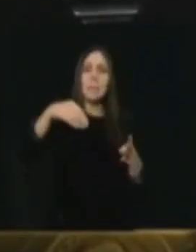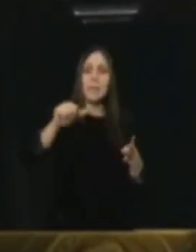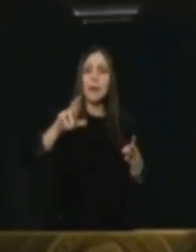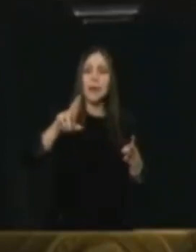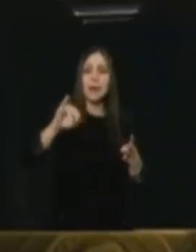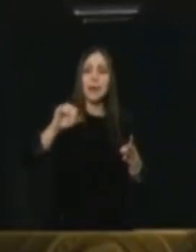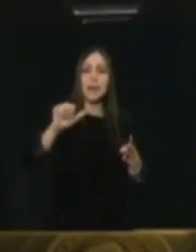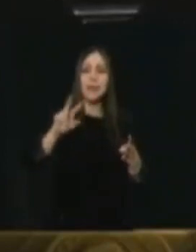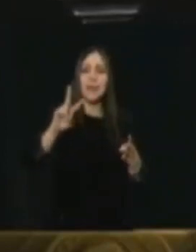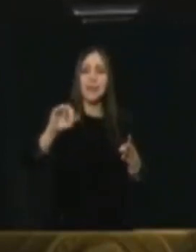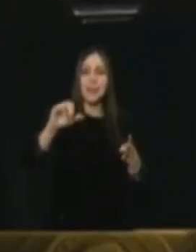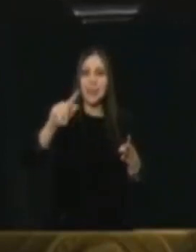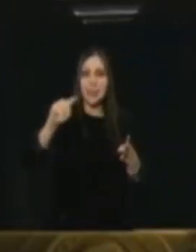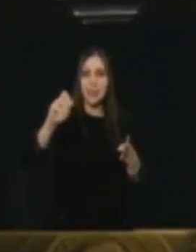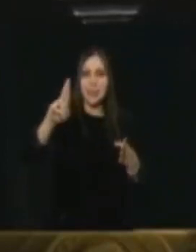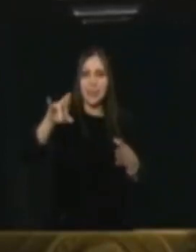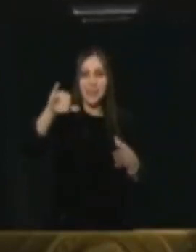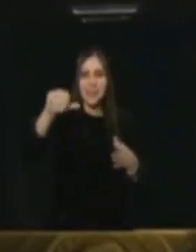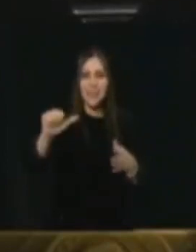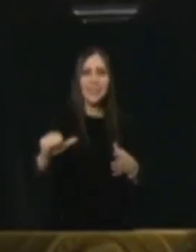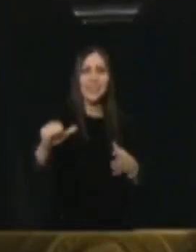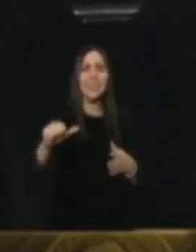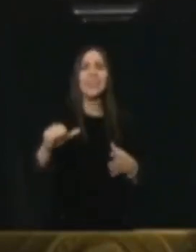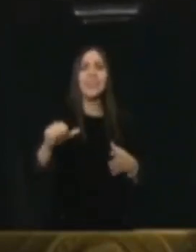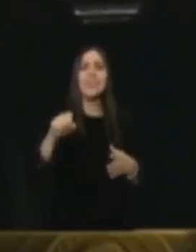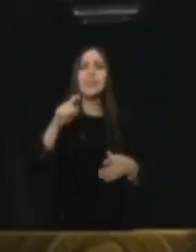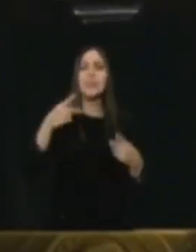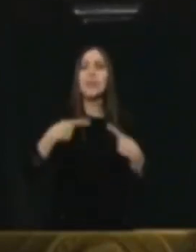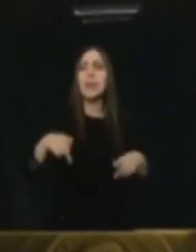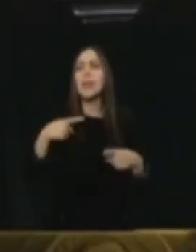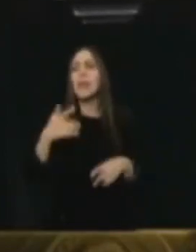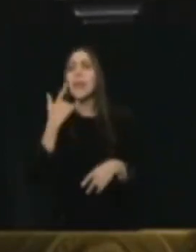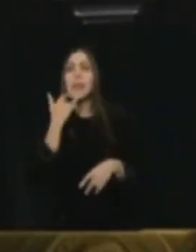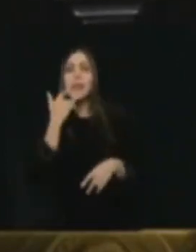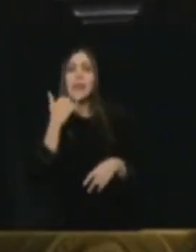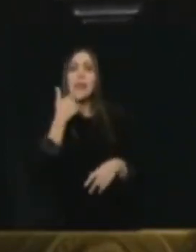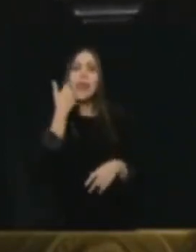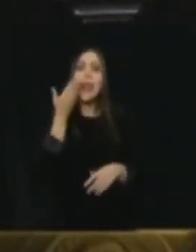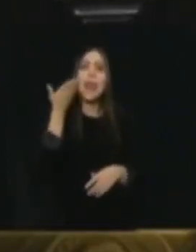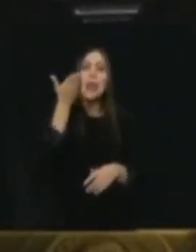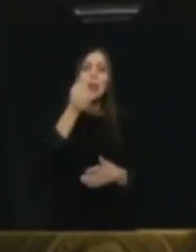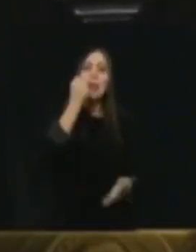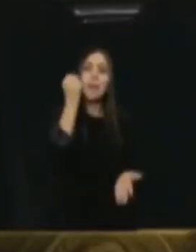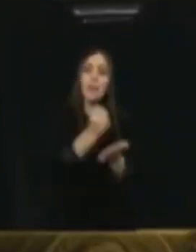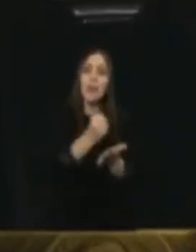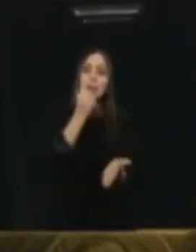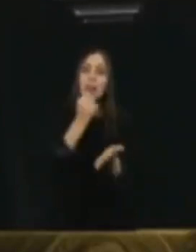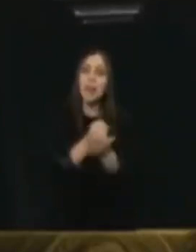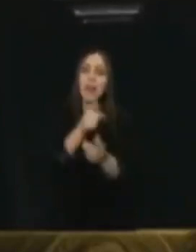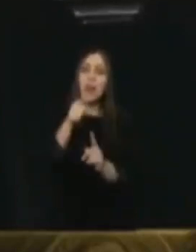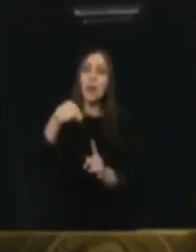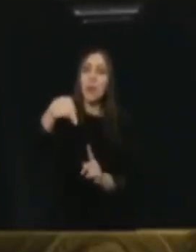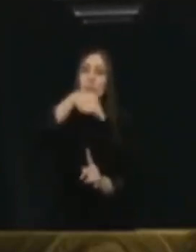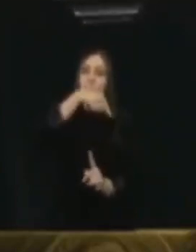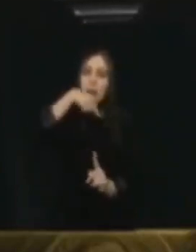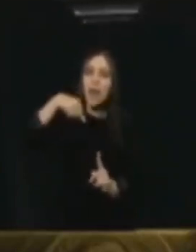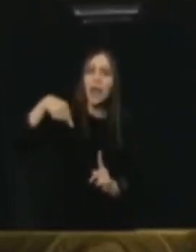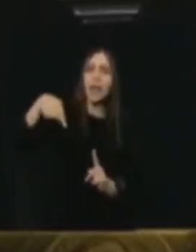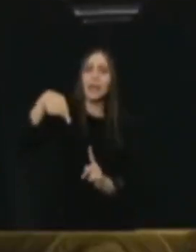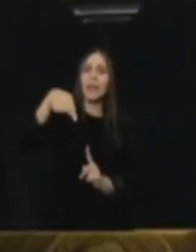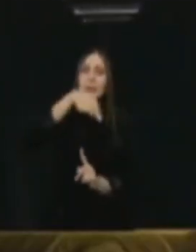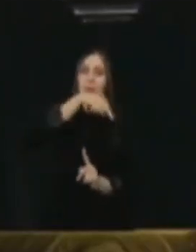los espectadores le exigían vuelta, vuelta,